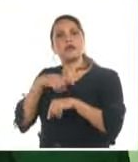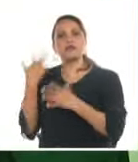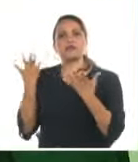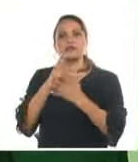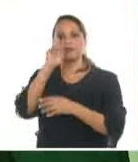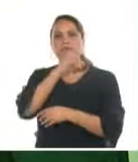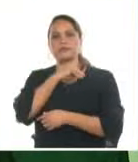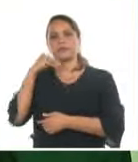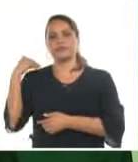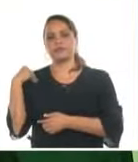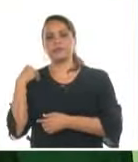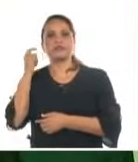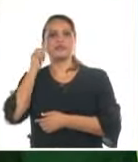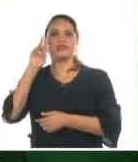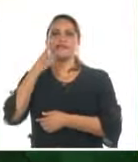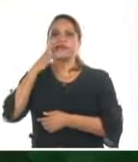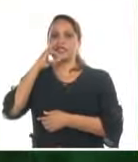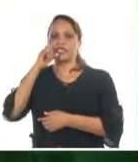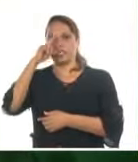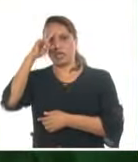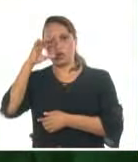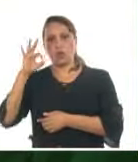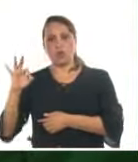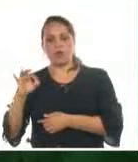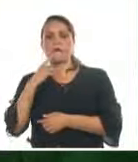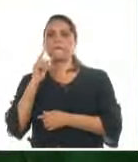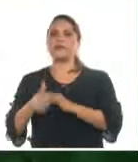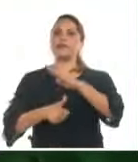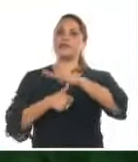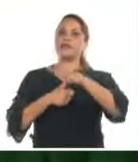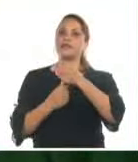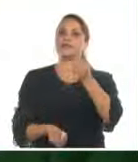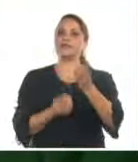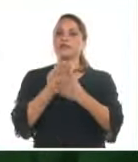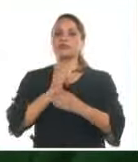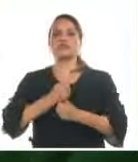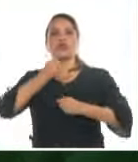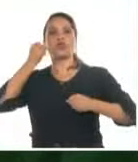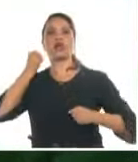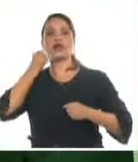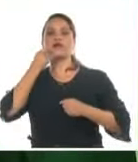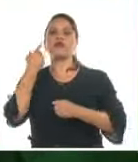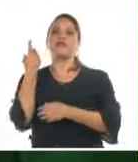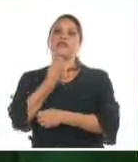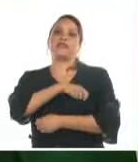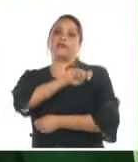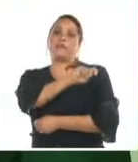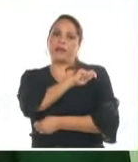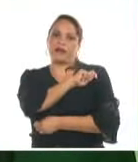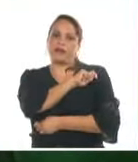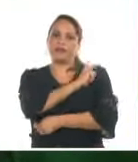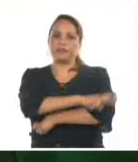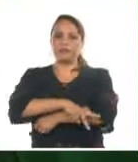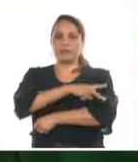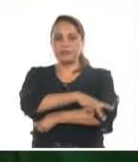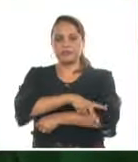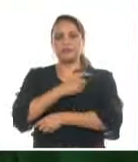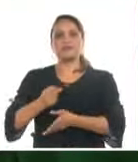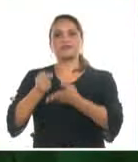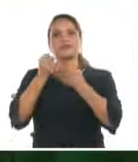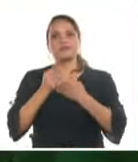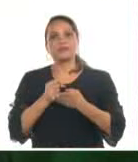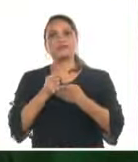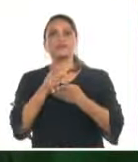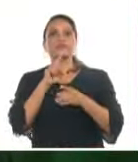doctor Francisco Soldado, quien es el presidente de la Fundación Soldado de Barcelona, España, que aglutina a